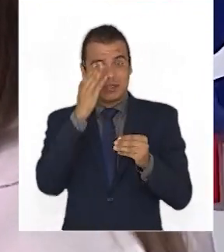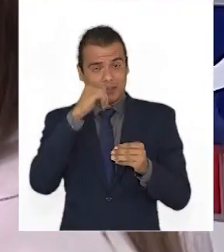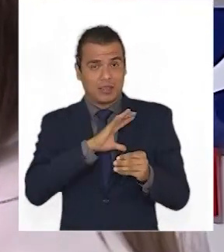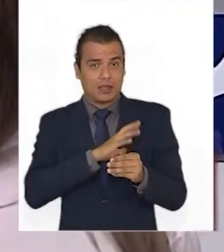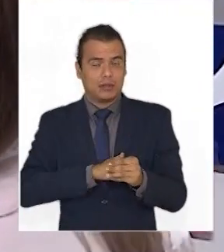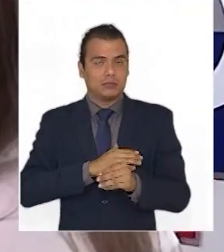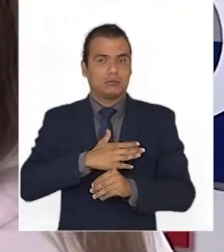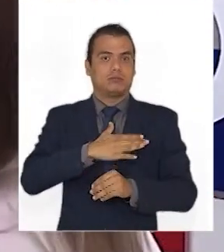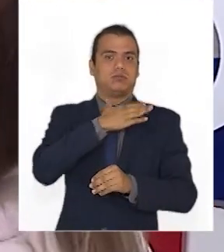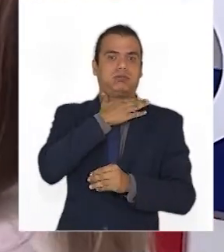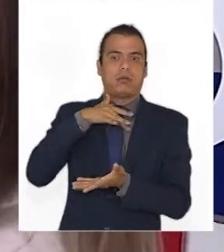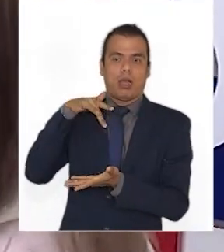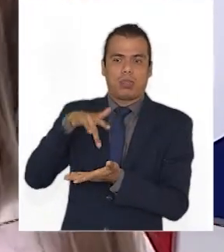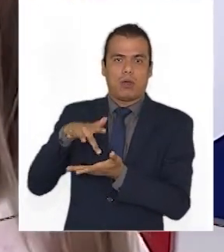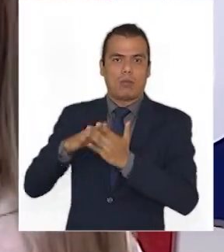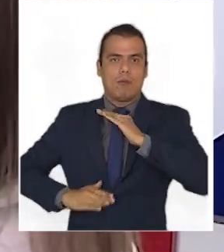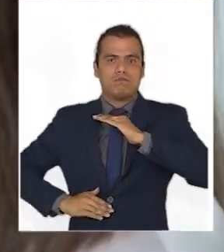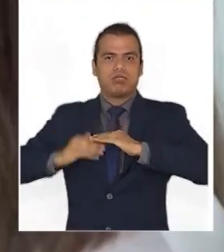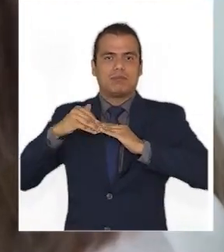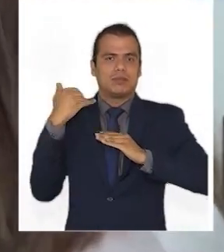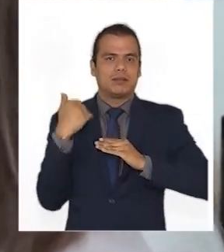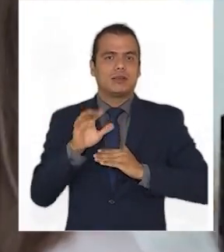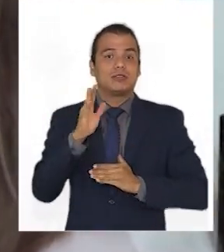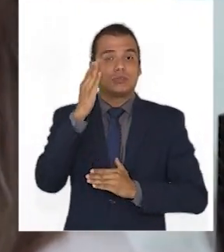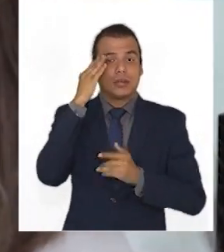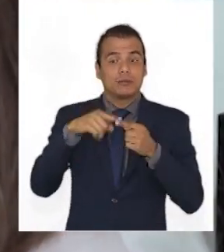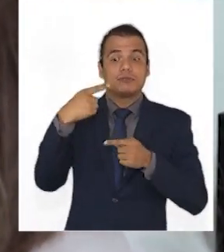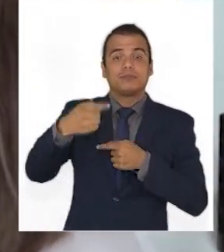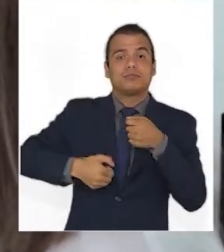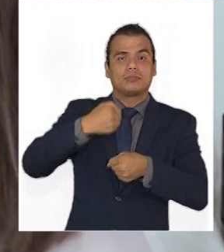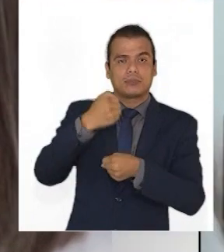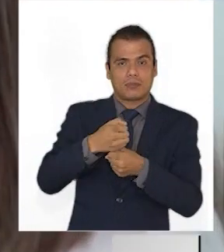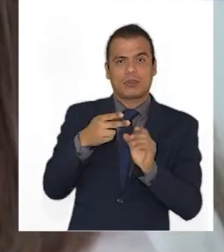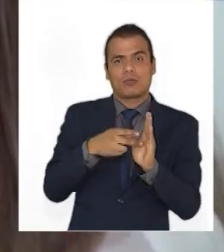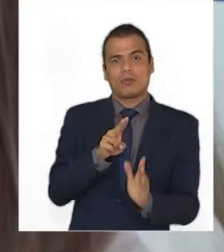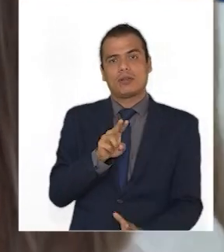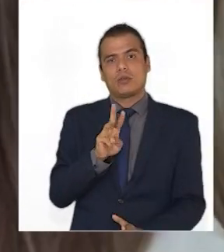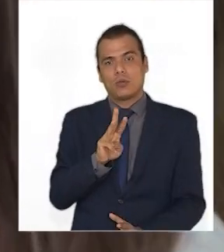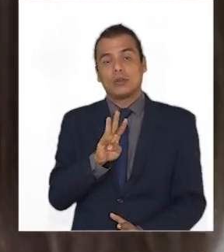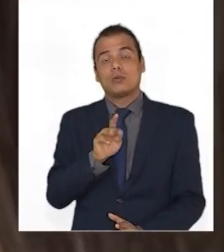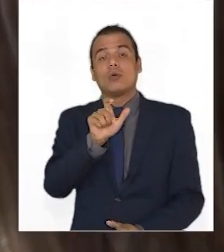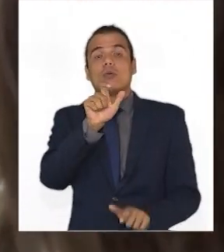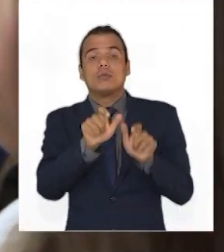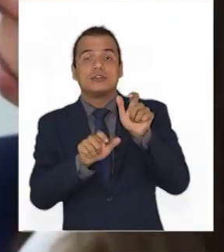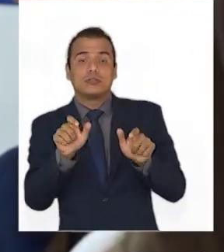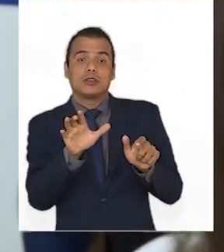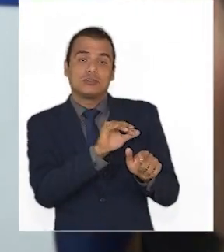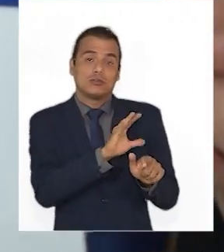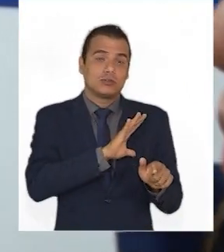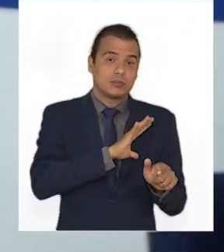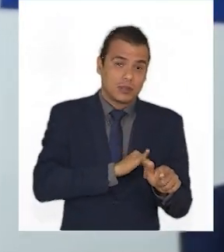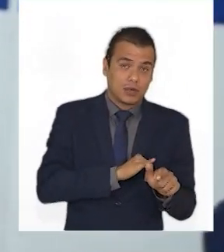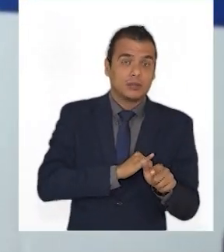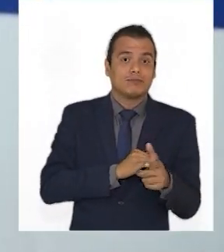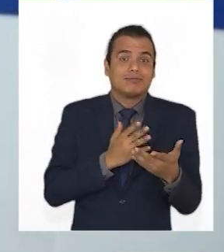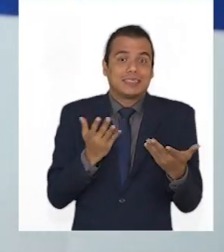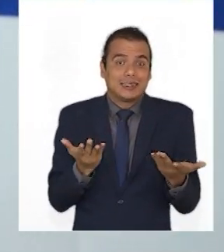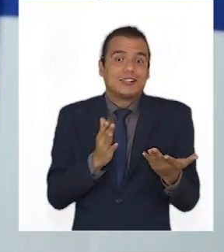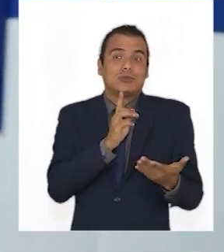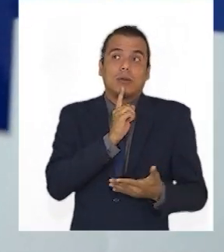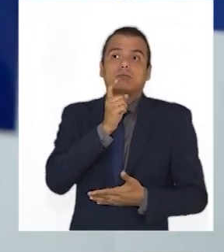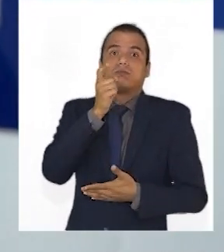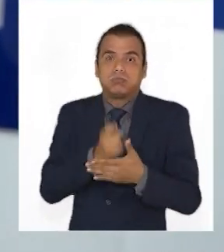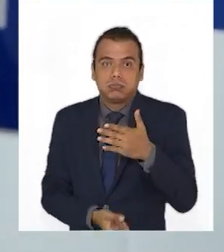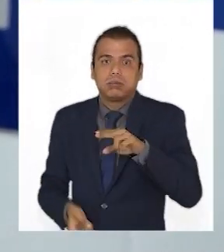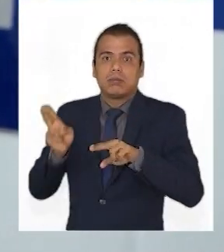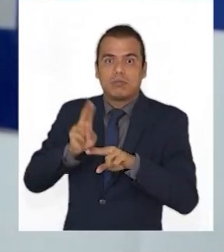está sobreendeudada, está endeudada al tope. Y comenzando el año entrante, los caleños tendremos que hacer aportes no solo a intereses, sino a